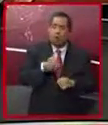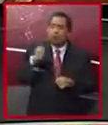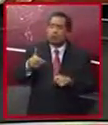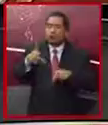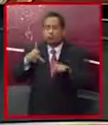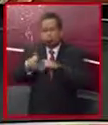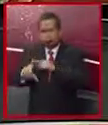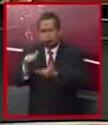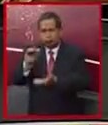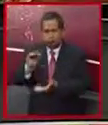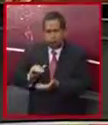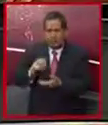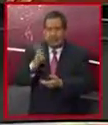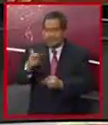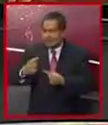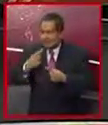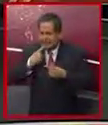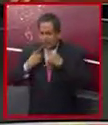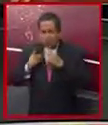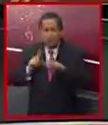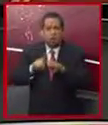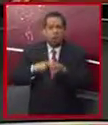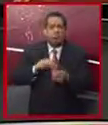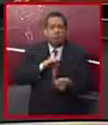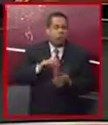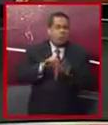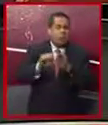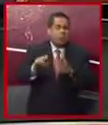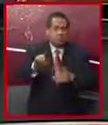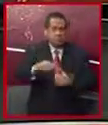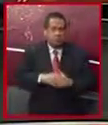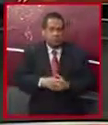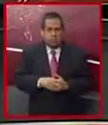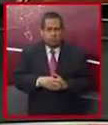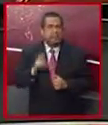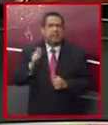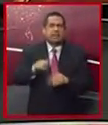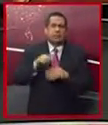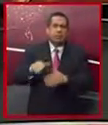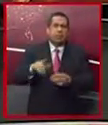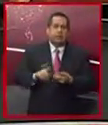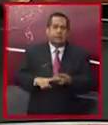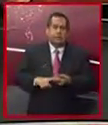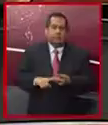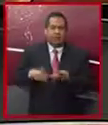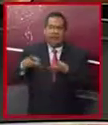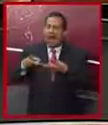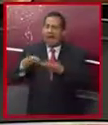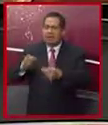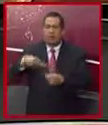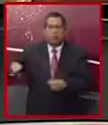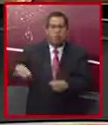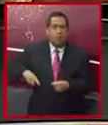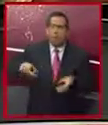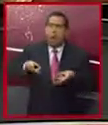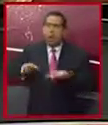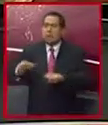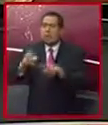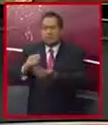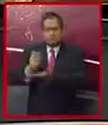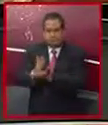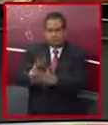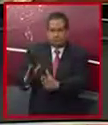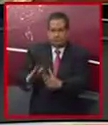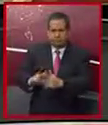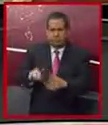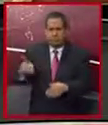Y esa es una de las grandes discusiones que tenemos, por ejemplo, en todo lo que tiene que ver con el gasto corriente del gobierno. El gobierno nos